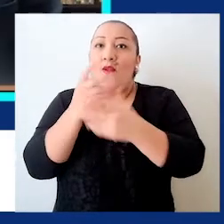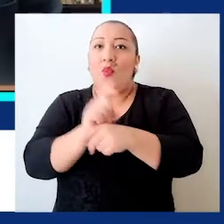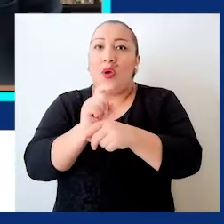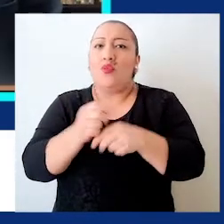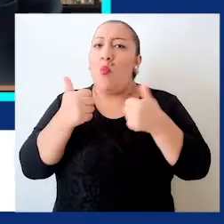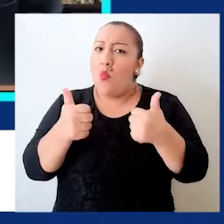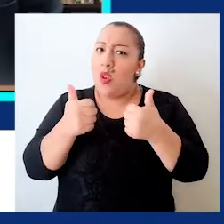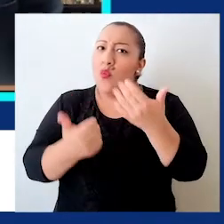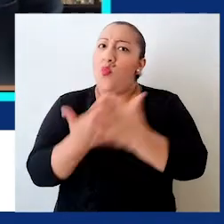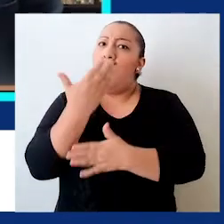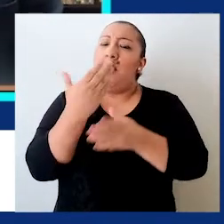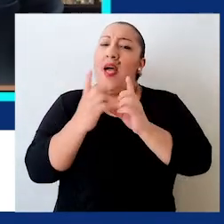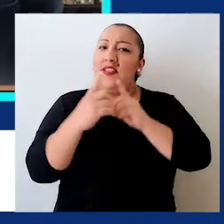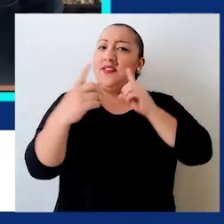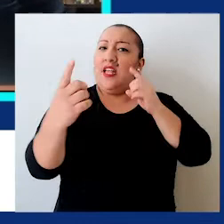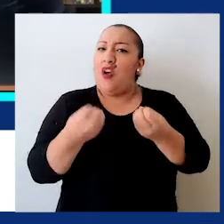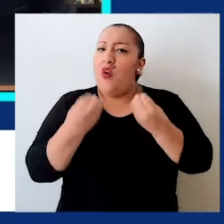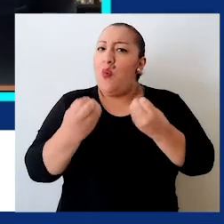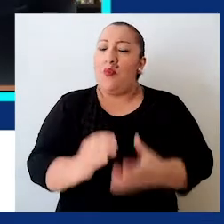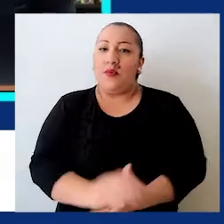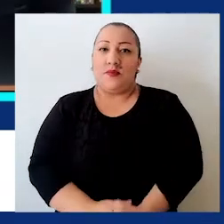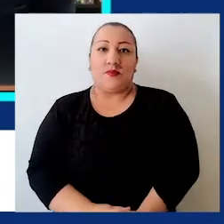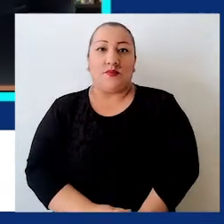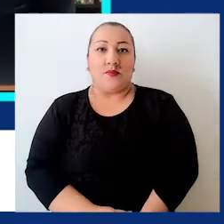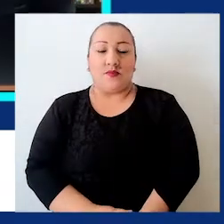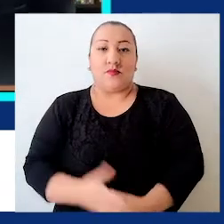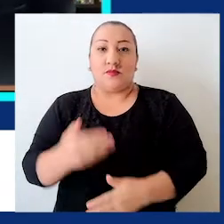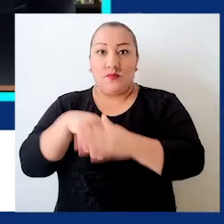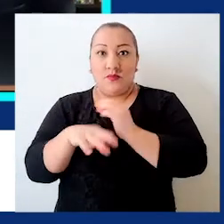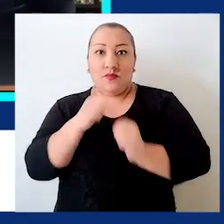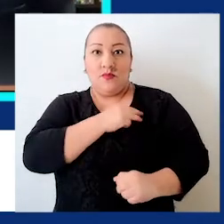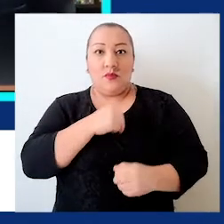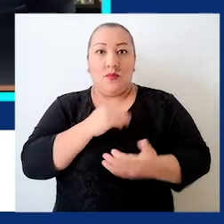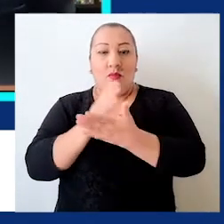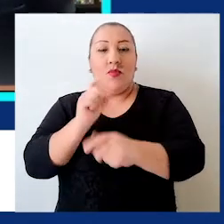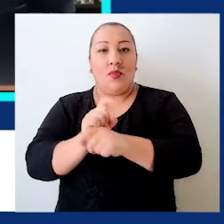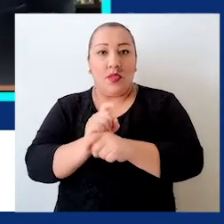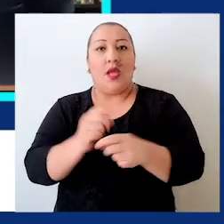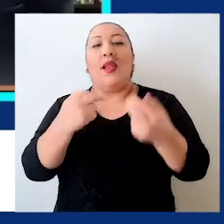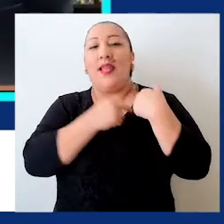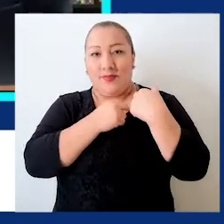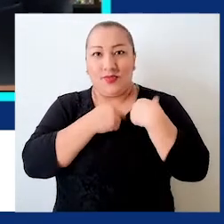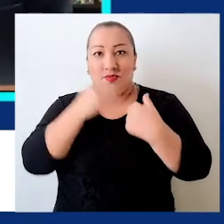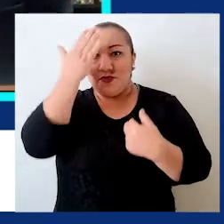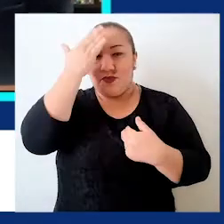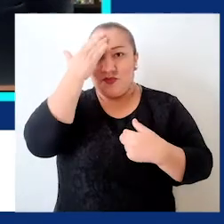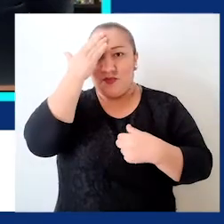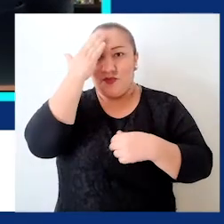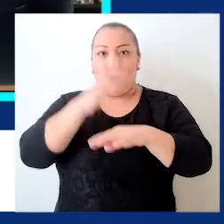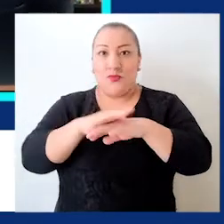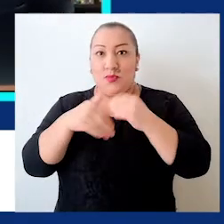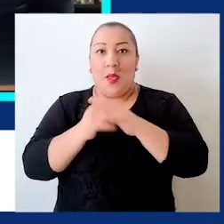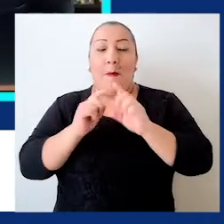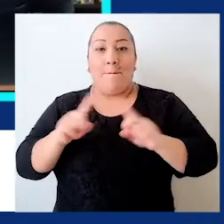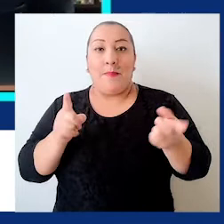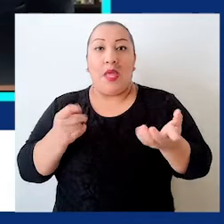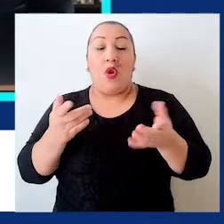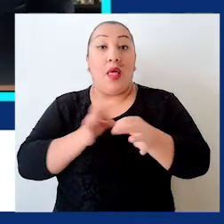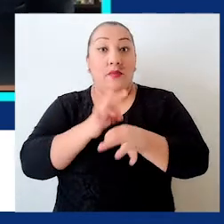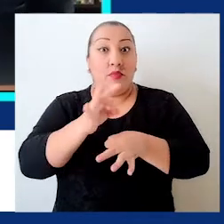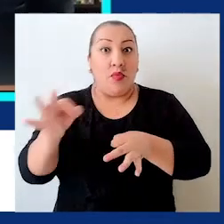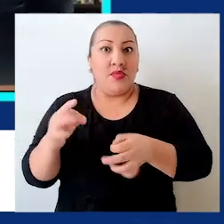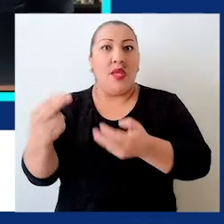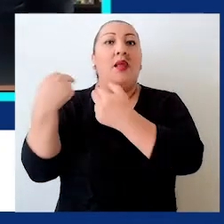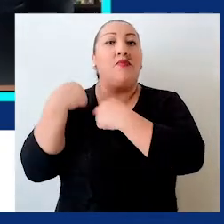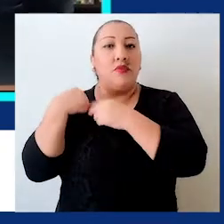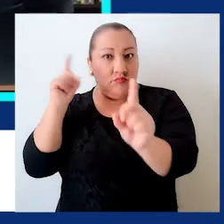de modalidad a distancia? Que si bien el Ministerio de Educación es el ente rector de la política educativa, los gobiernos regionales tienen